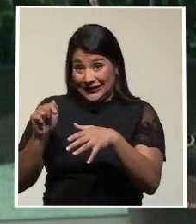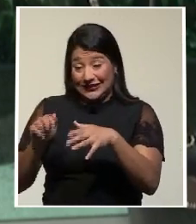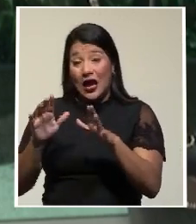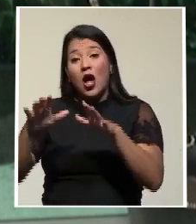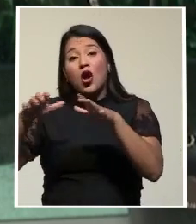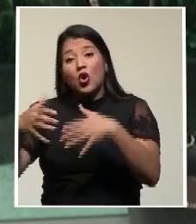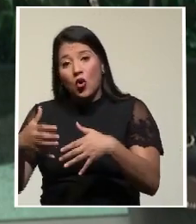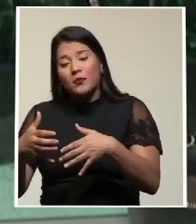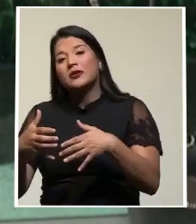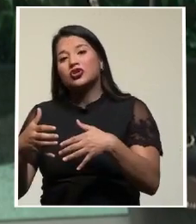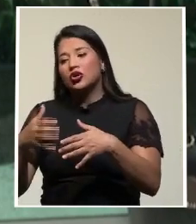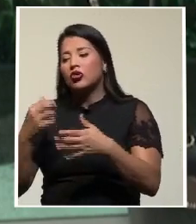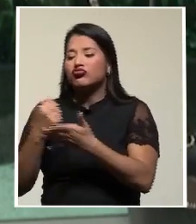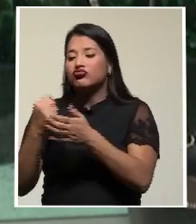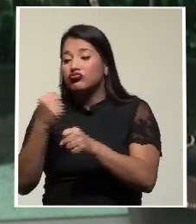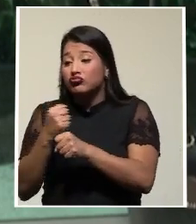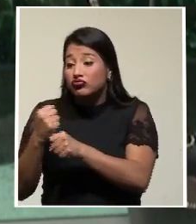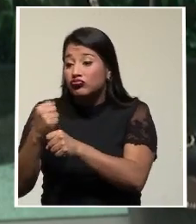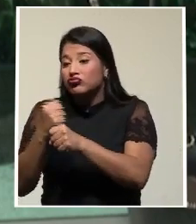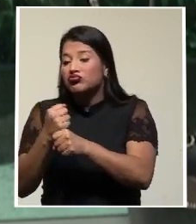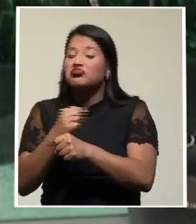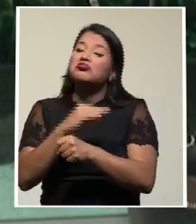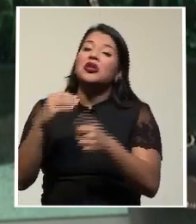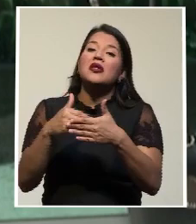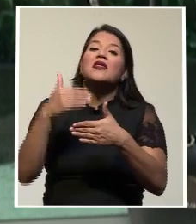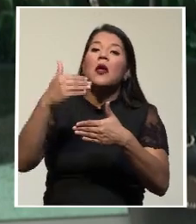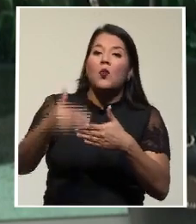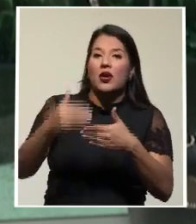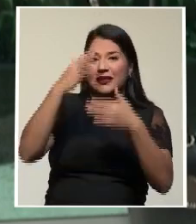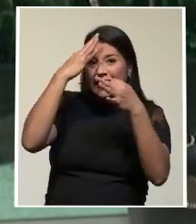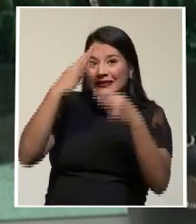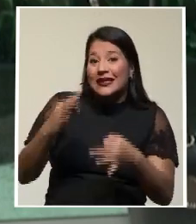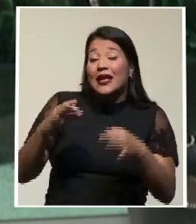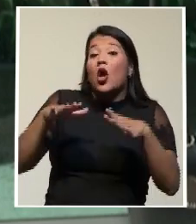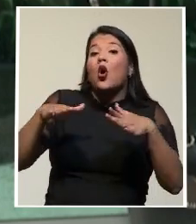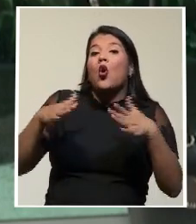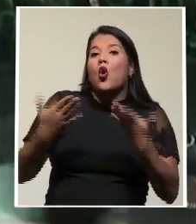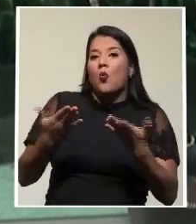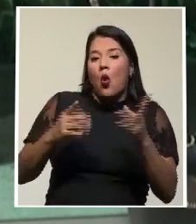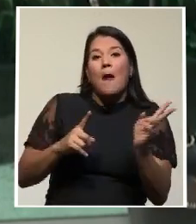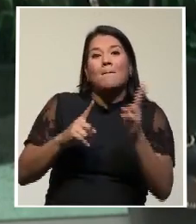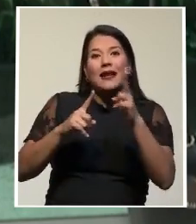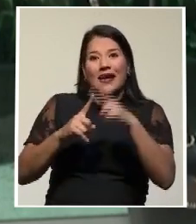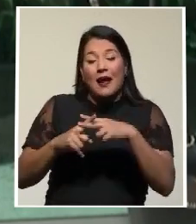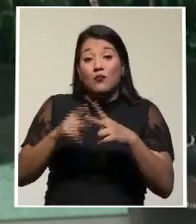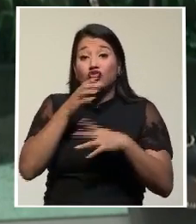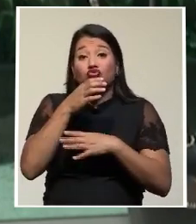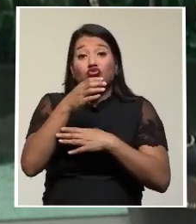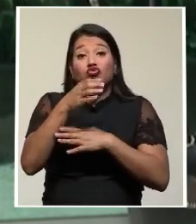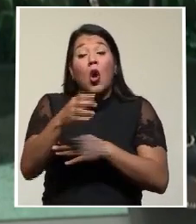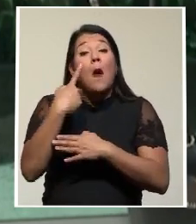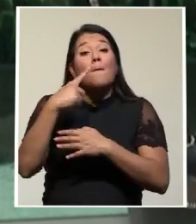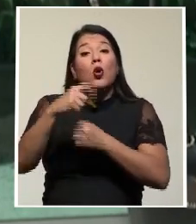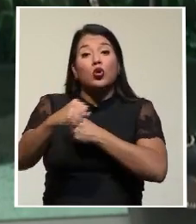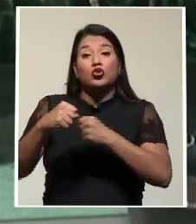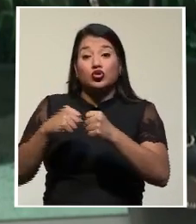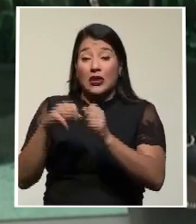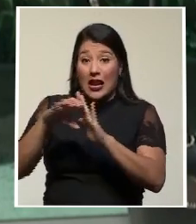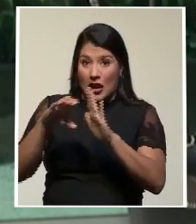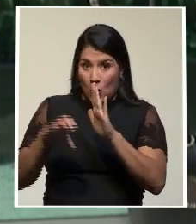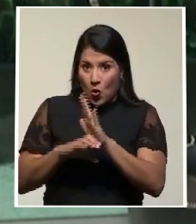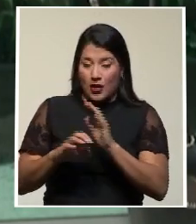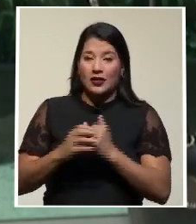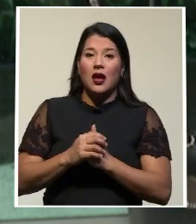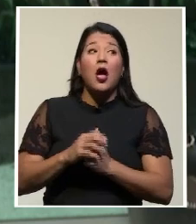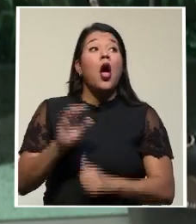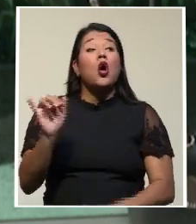cuáles son las enmiendas necesarias para atender las observaciones de la sala. Como usted lo dice, la resolución es